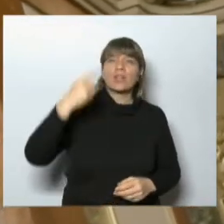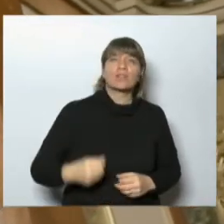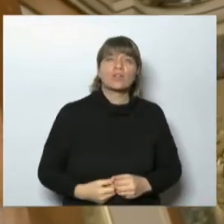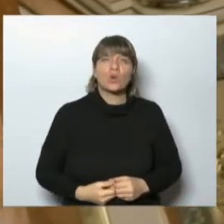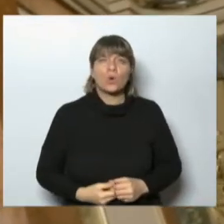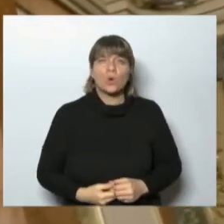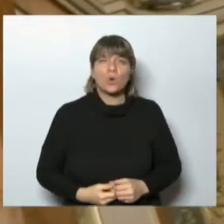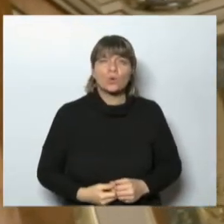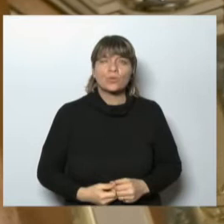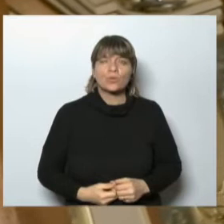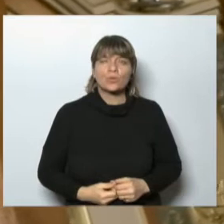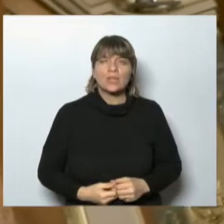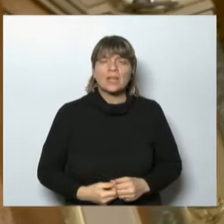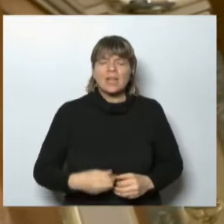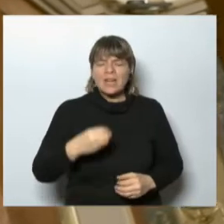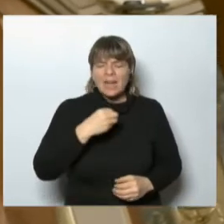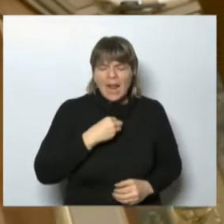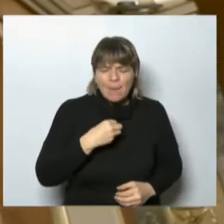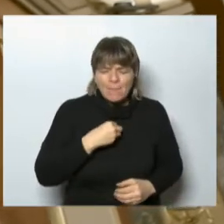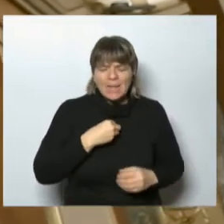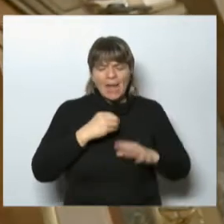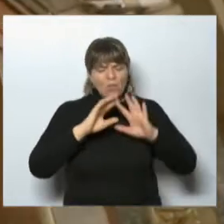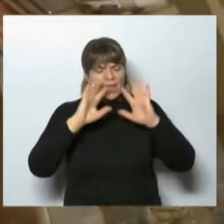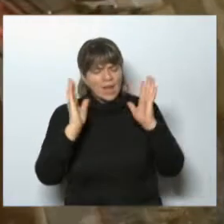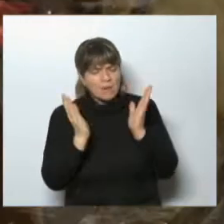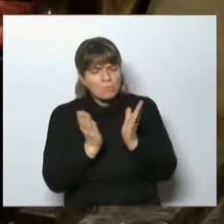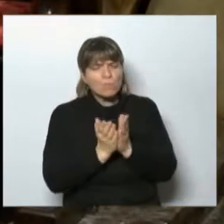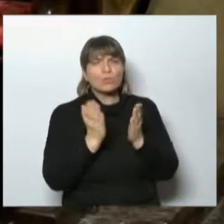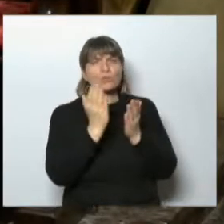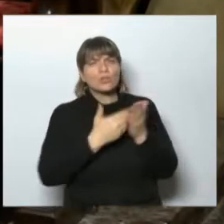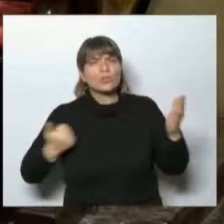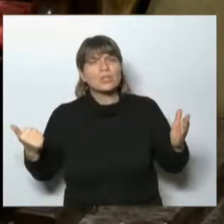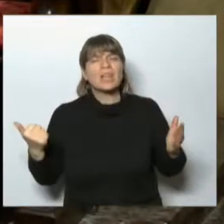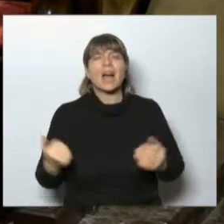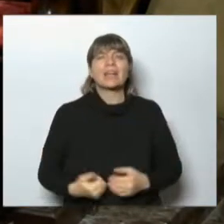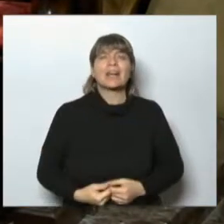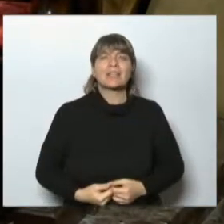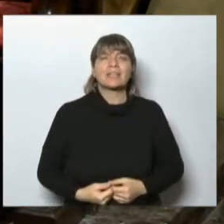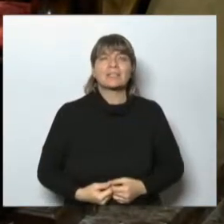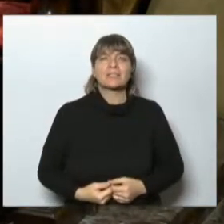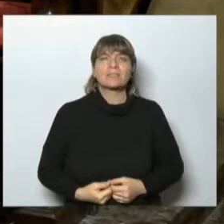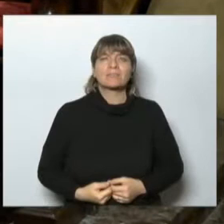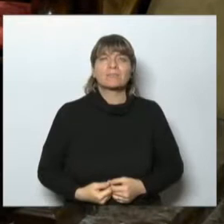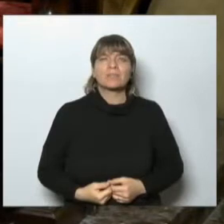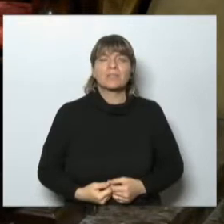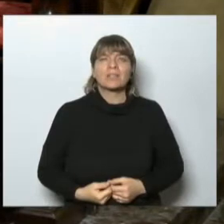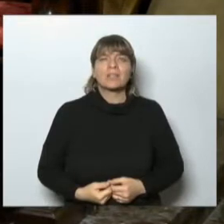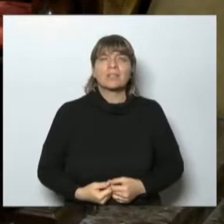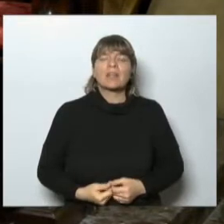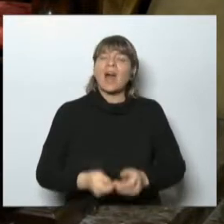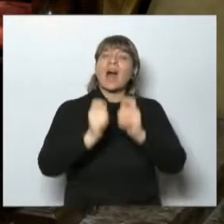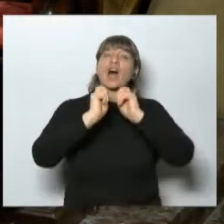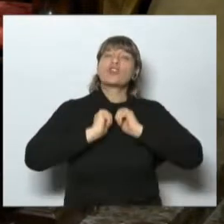Cordero de Dios, que quitas el pecado del mundo,